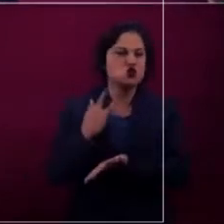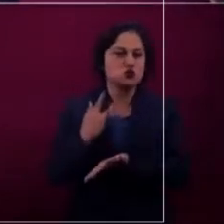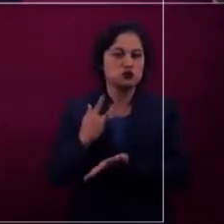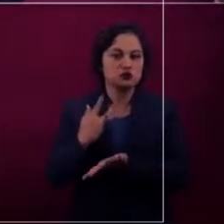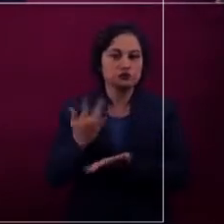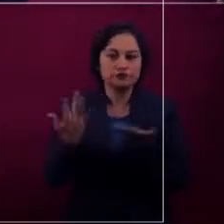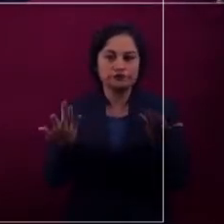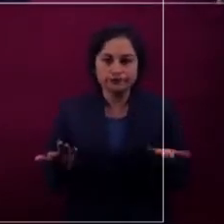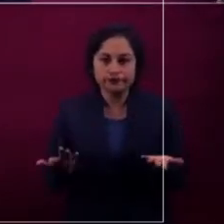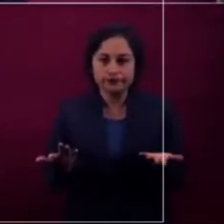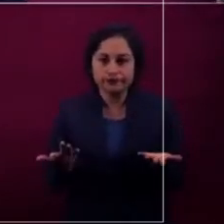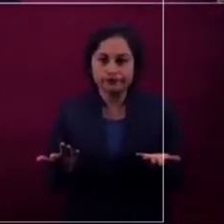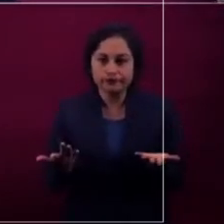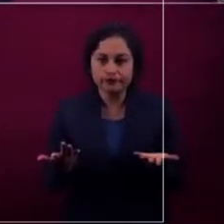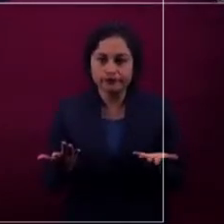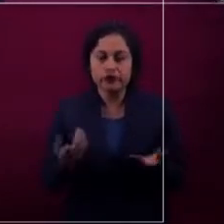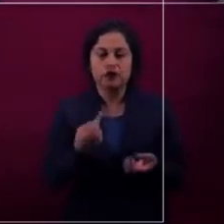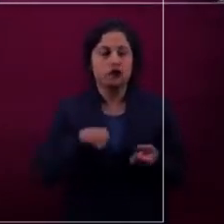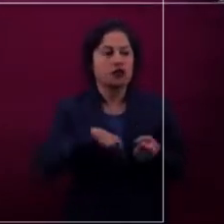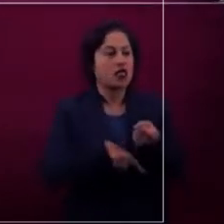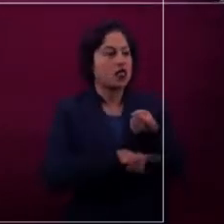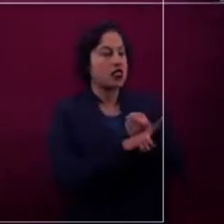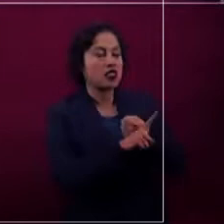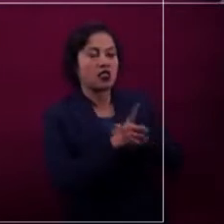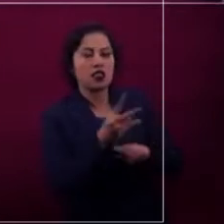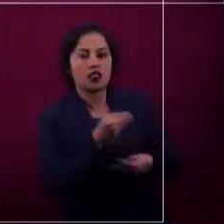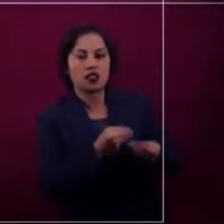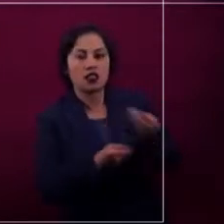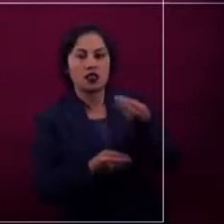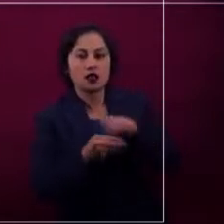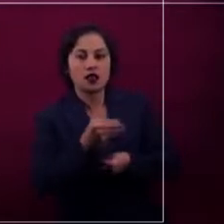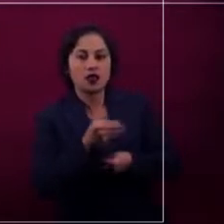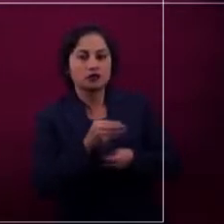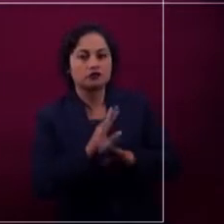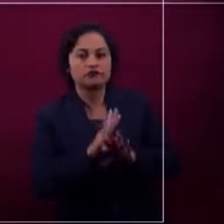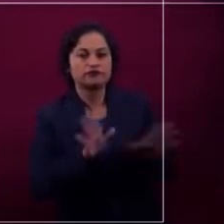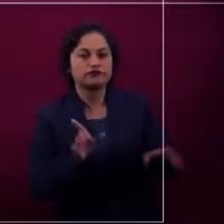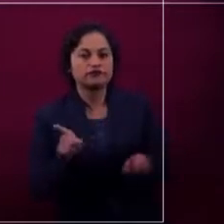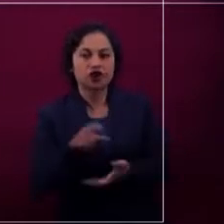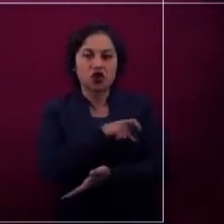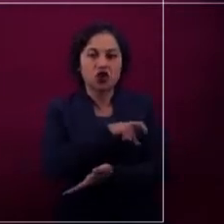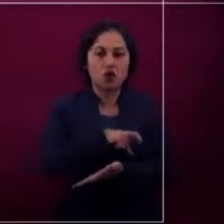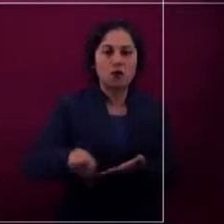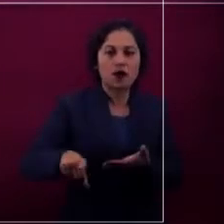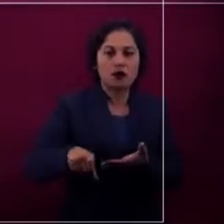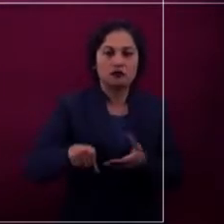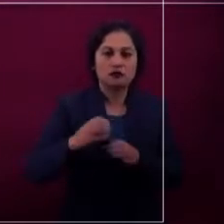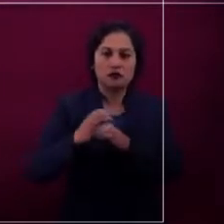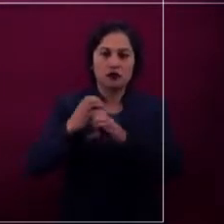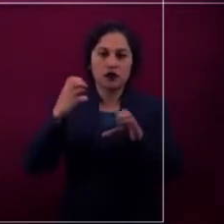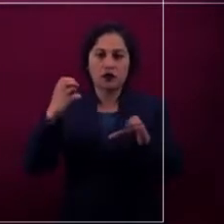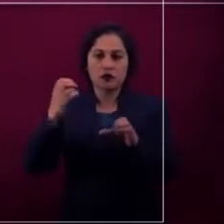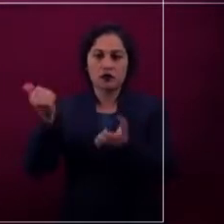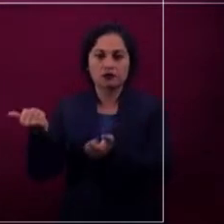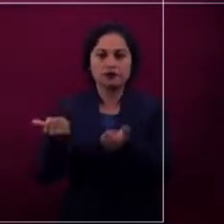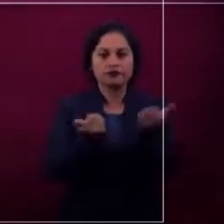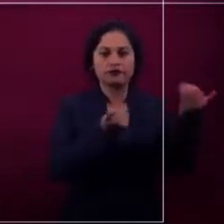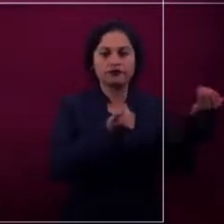para no tener problemas, se adquirieron más de 600 pipas